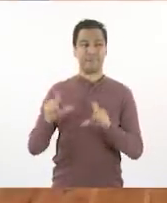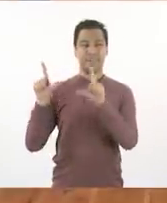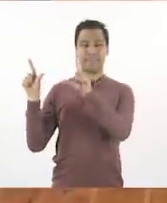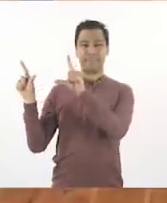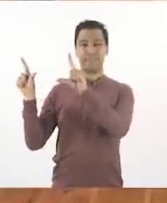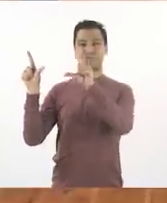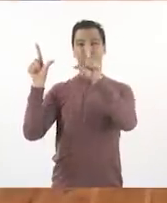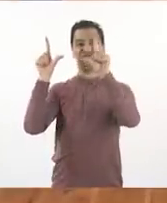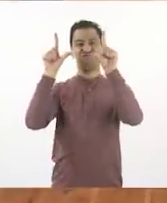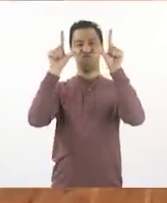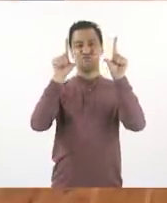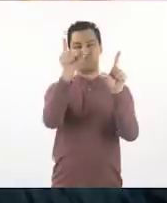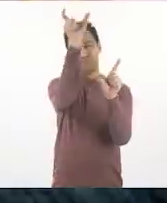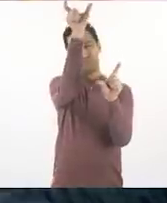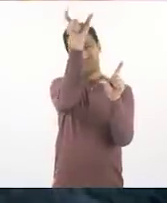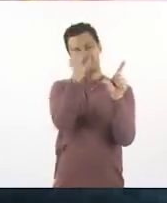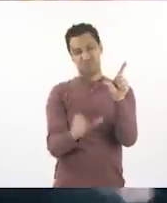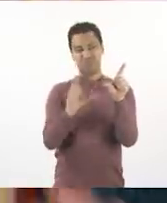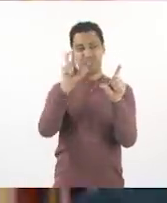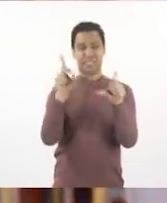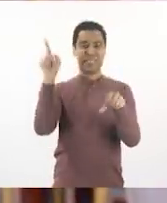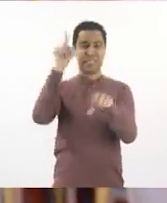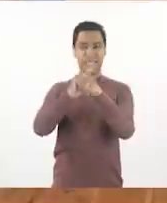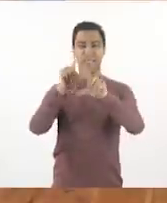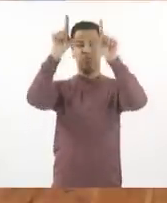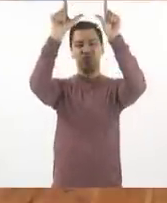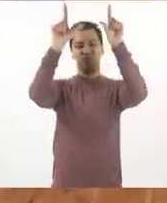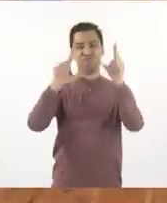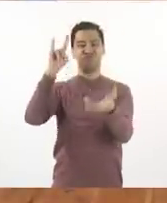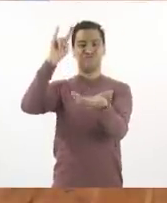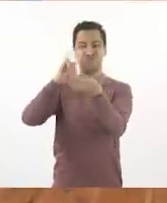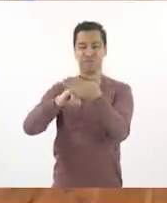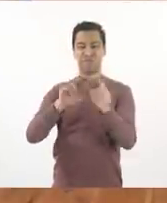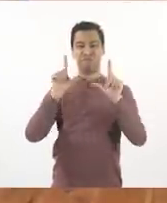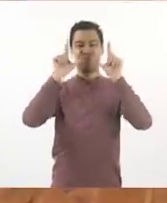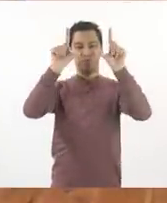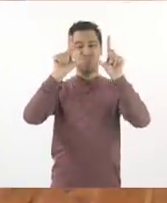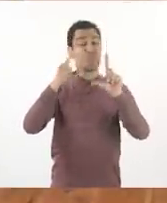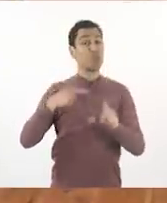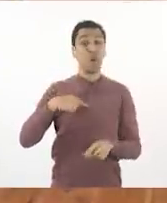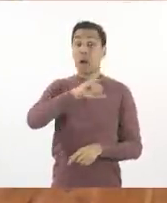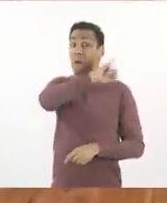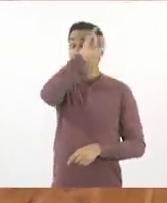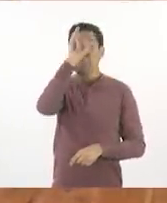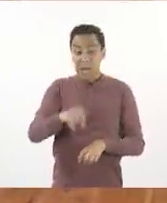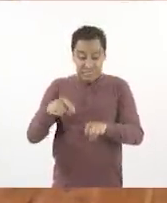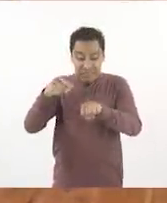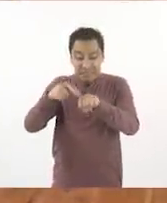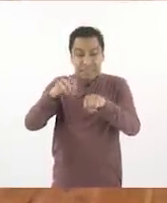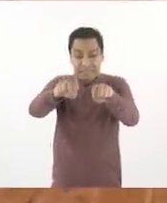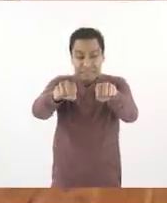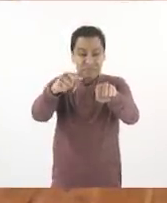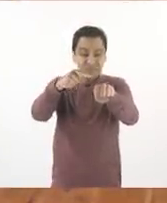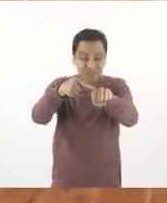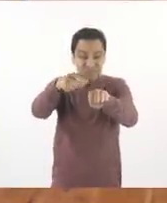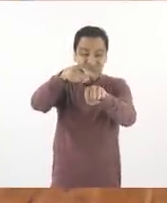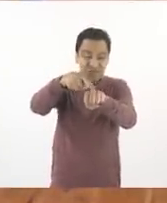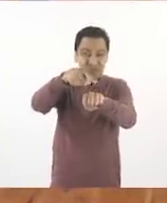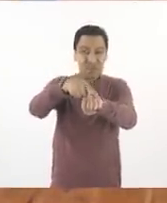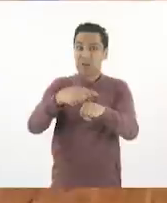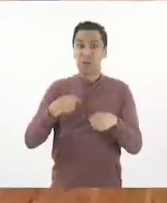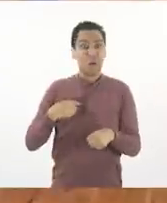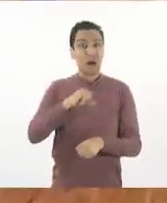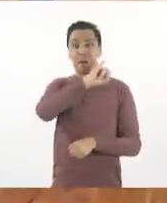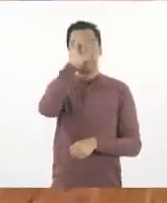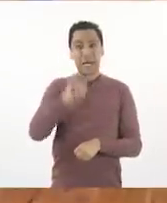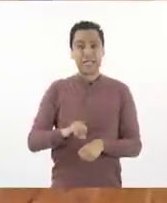Lo vamos pegando. Siguiente. Vamos a enseñar. Me gusta este juego, nunca había utilizado mis nudillos. No, ¿verdad que es más fácil? Es mucho más fácil.